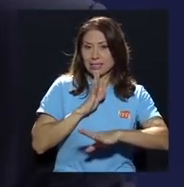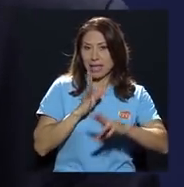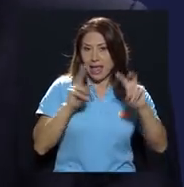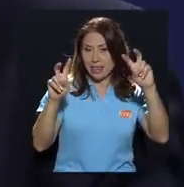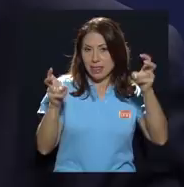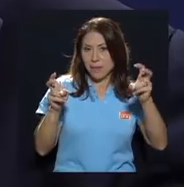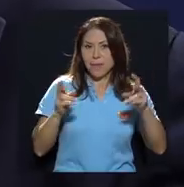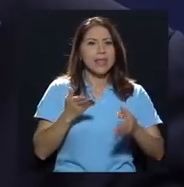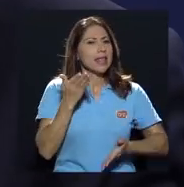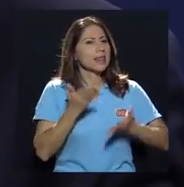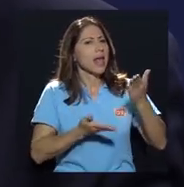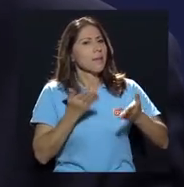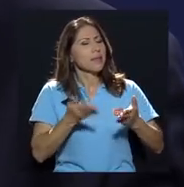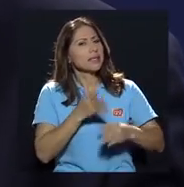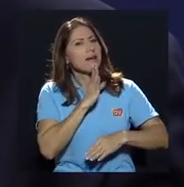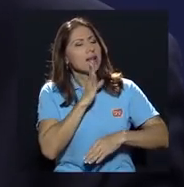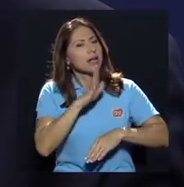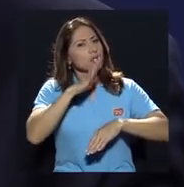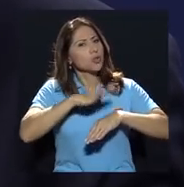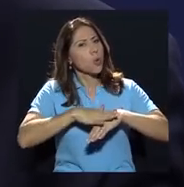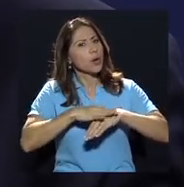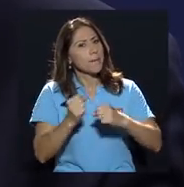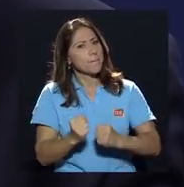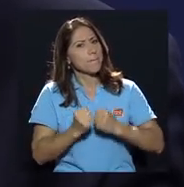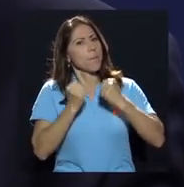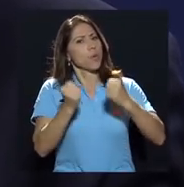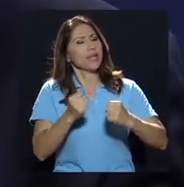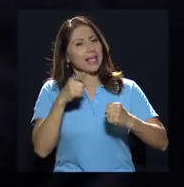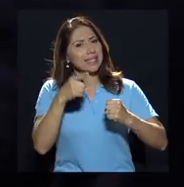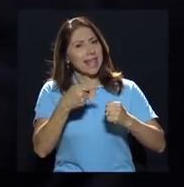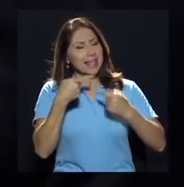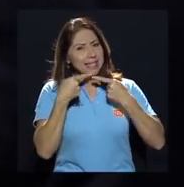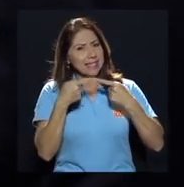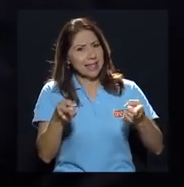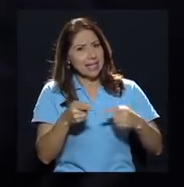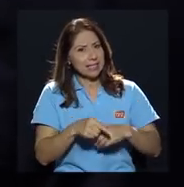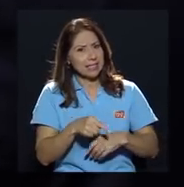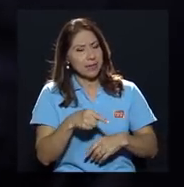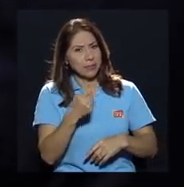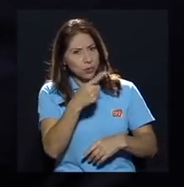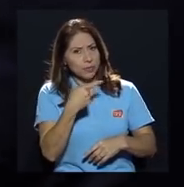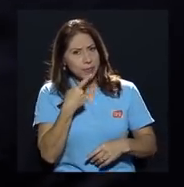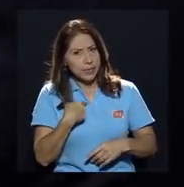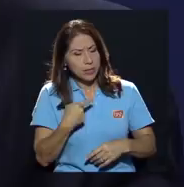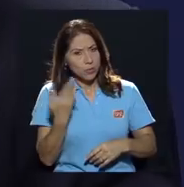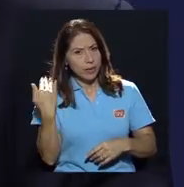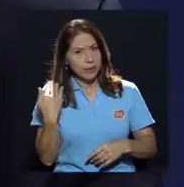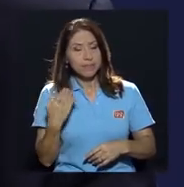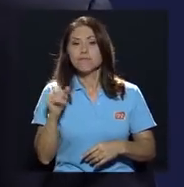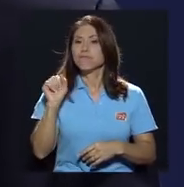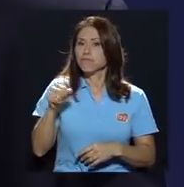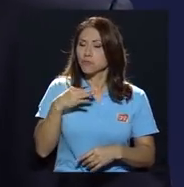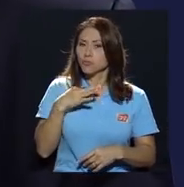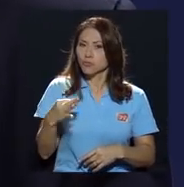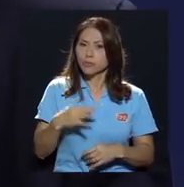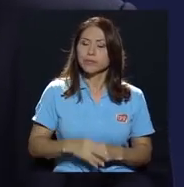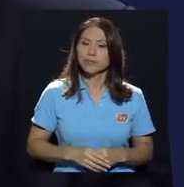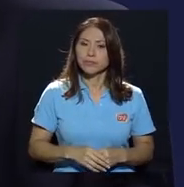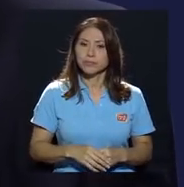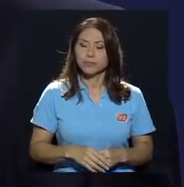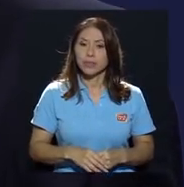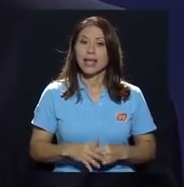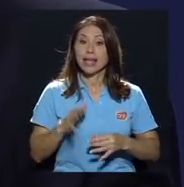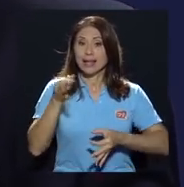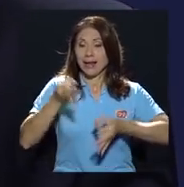tema tal vez perdón declarar la potencia de esa sentencia inclusive que ahora estén destacaba antes de conversar con mucho gusto